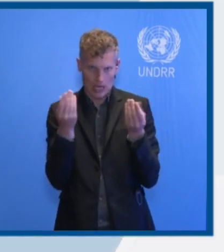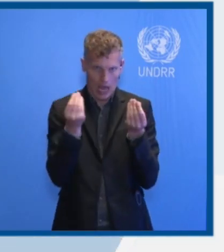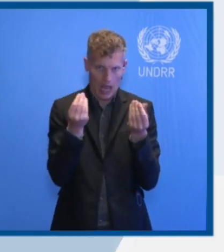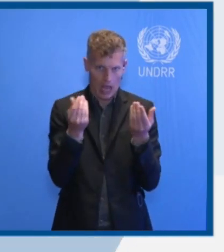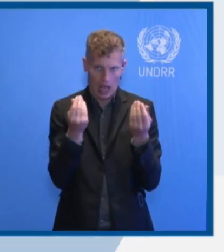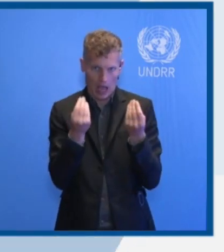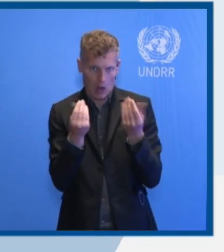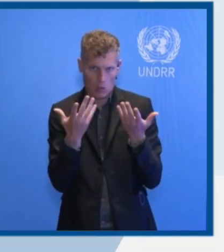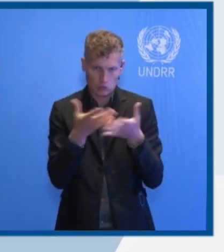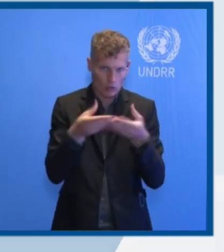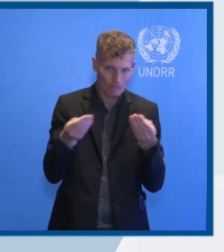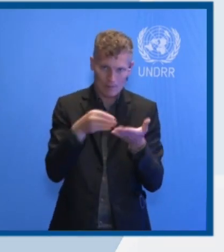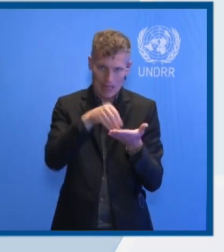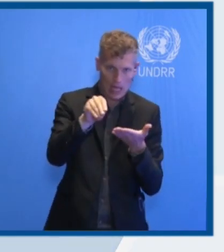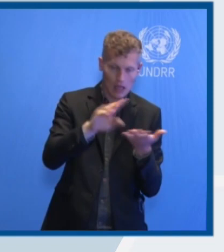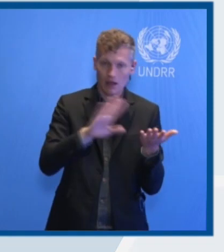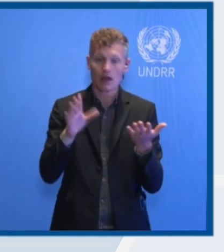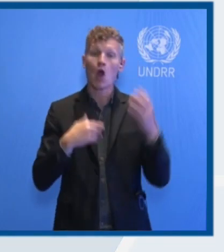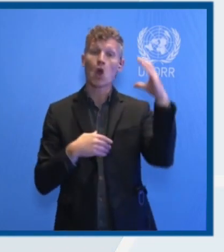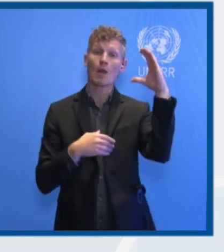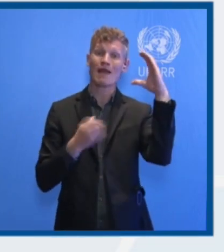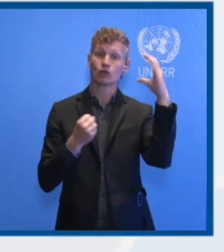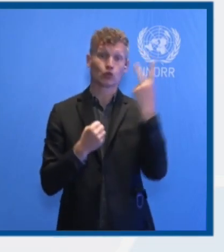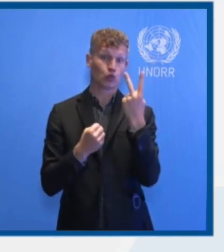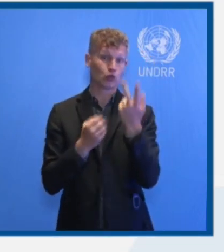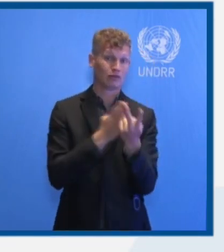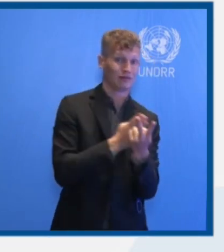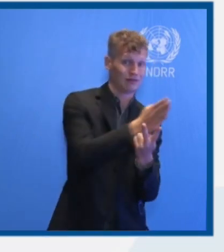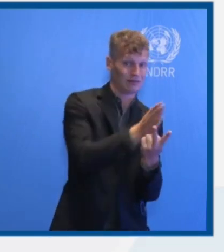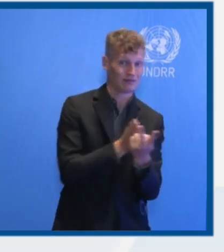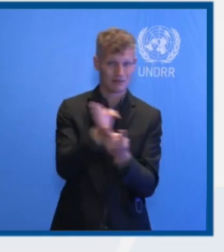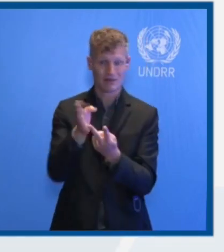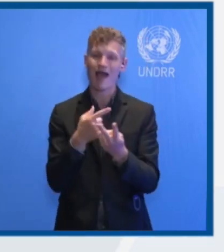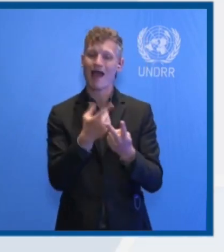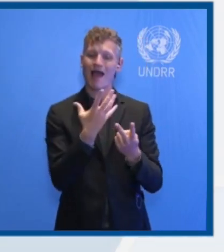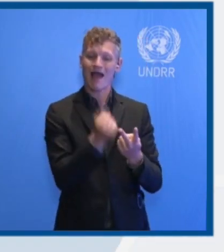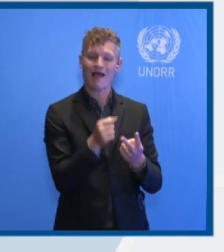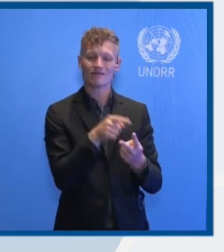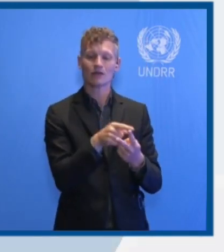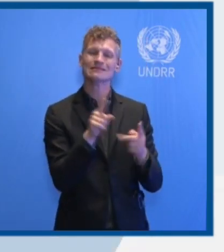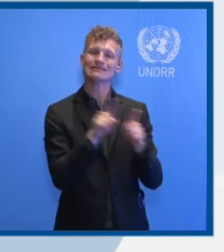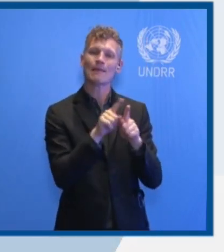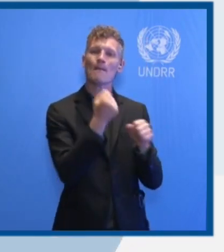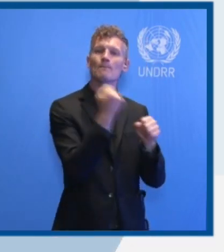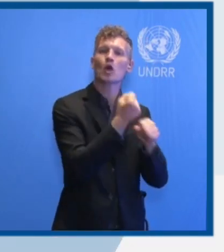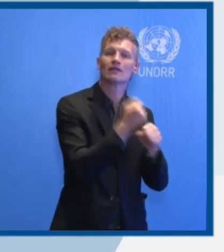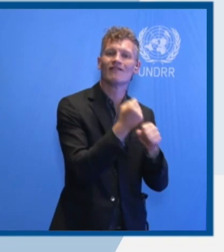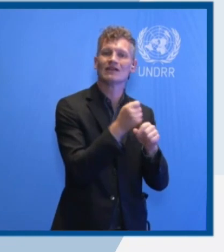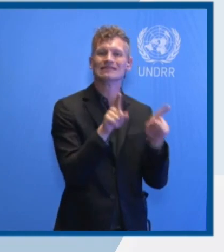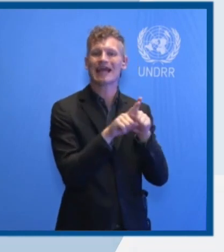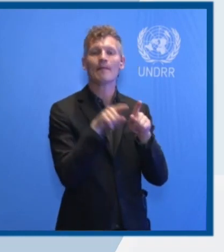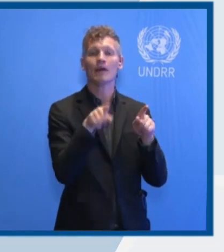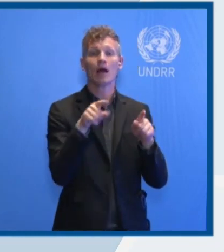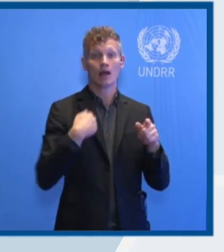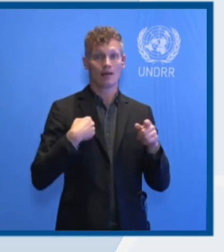por los gases efecto invernaderos emitidos o las emisiones de gases se compensan a través de proyectos de conservación y restauración de ecosistemas